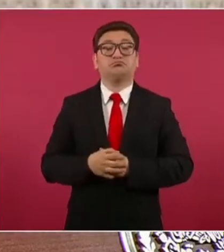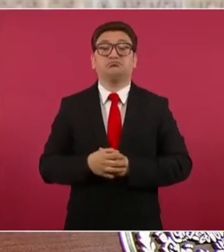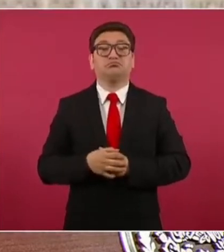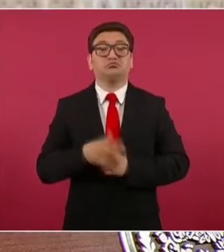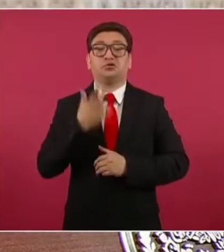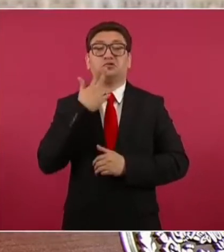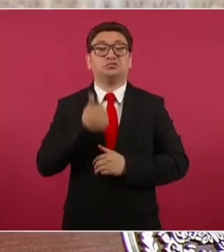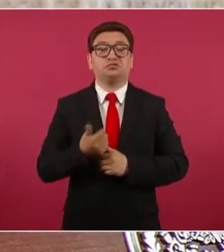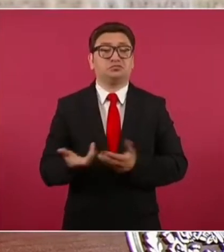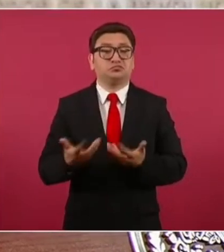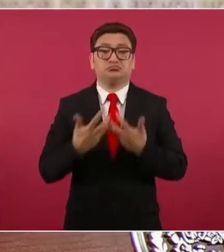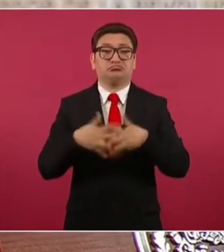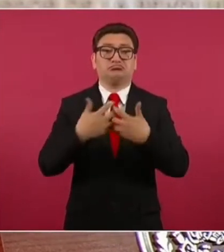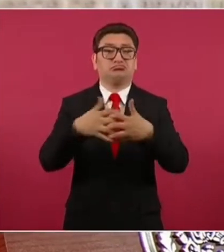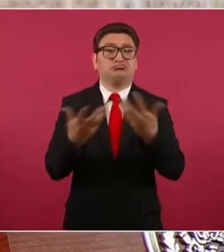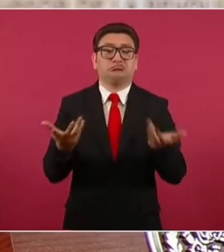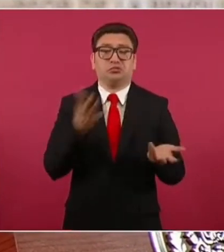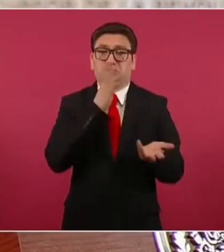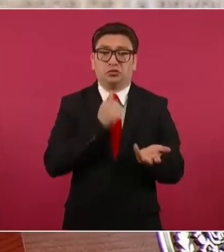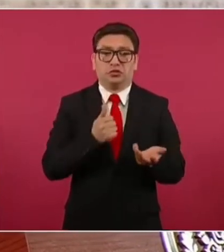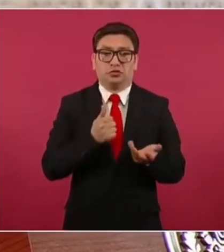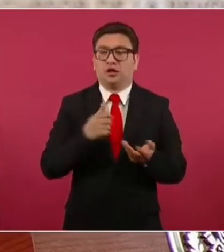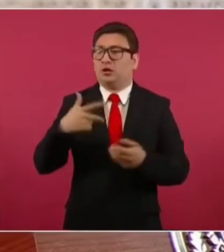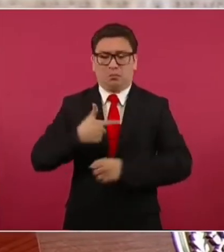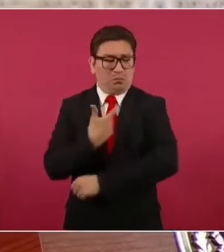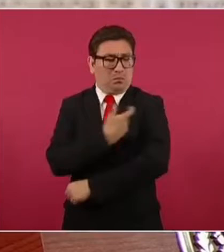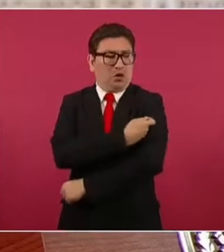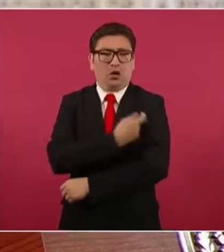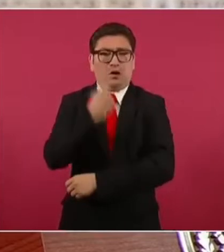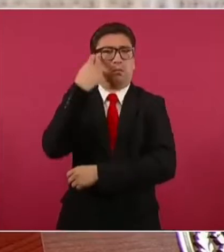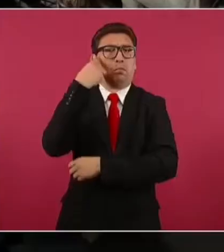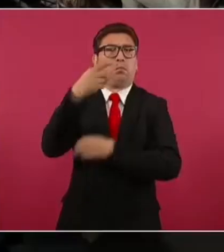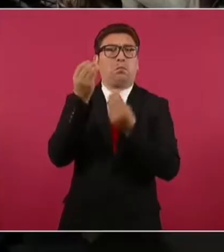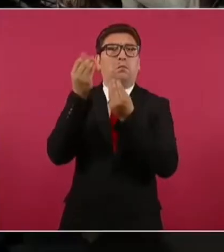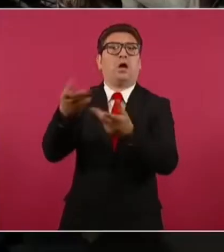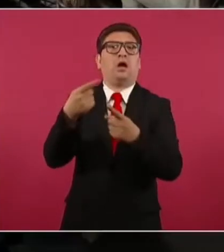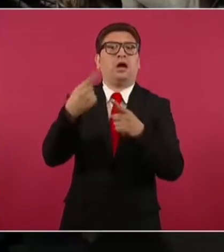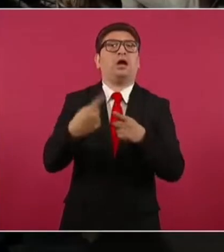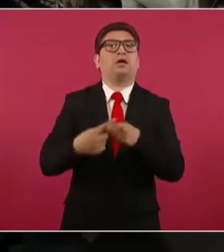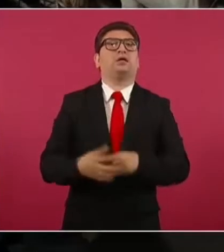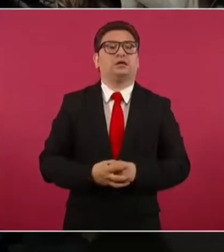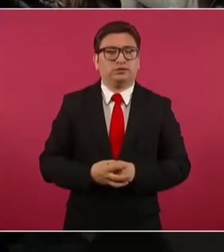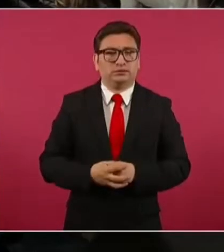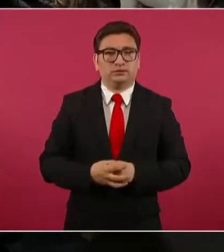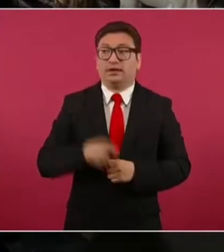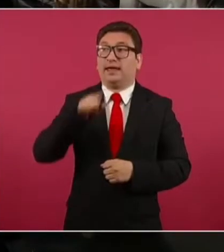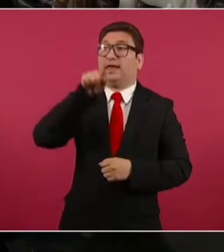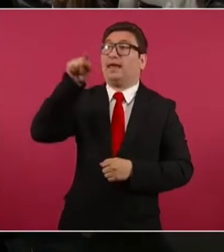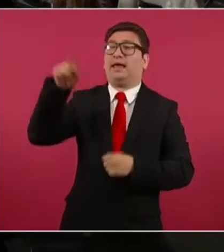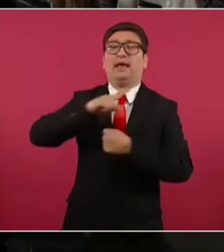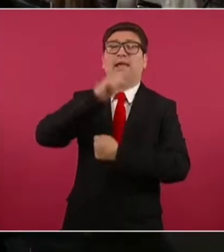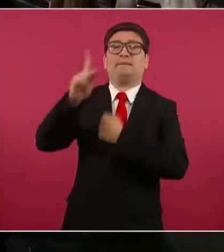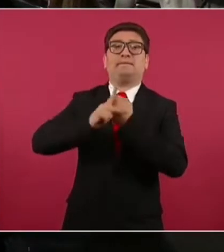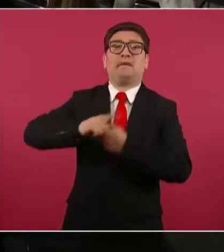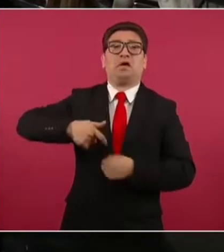Las vacunas fueron para los países con más